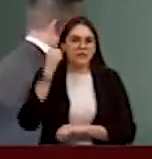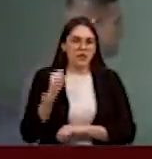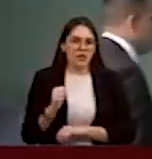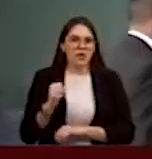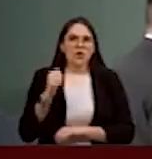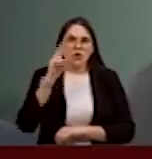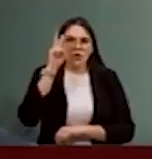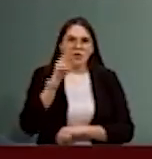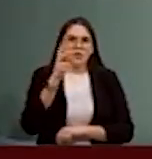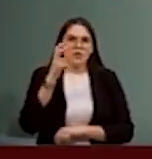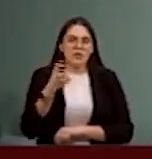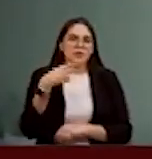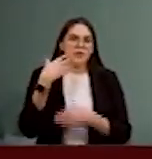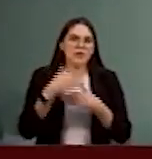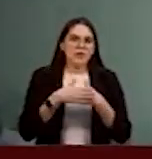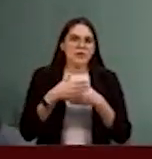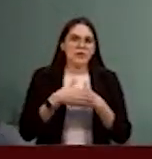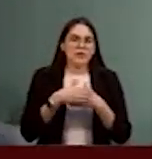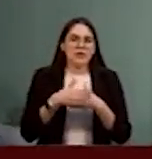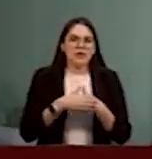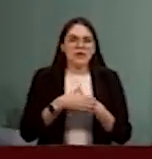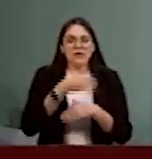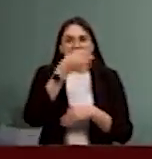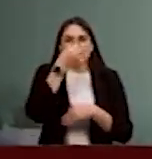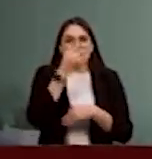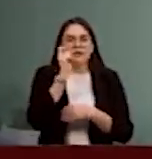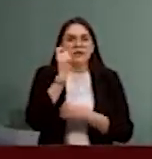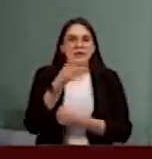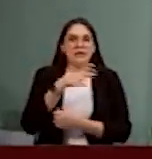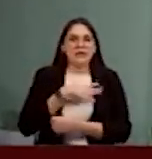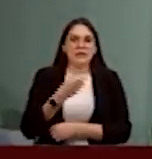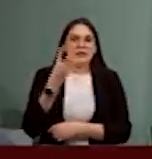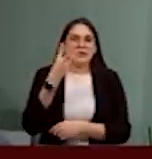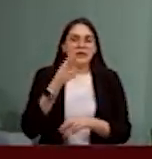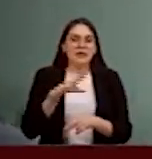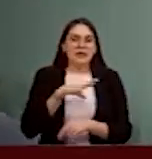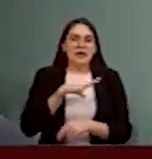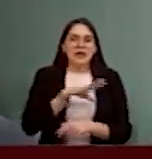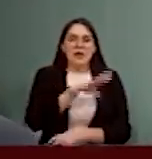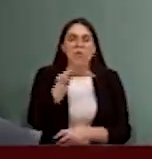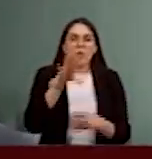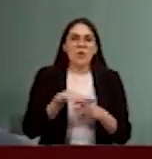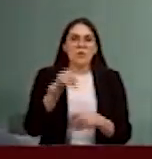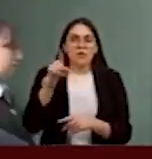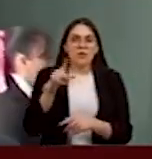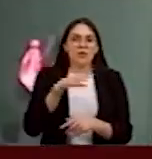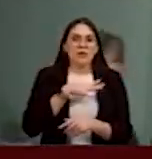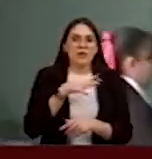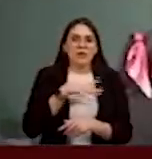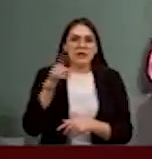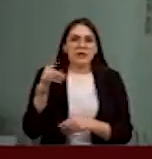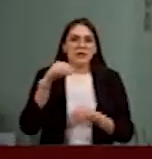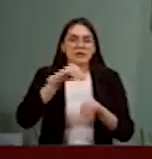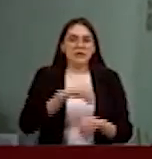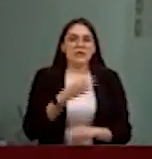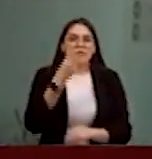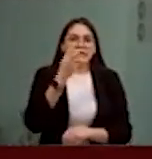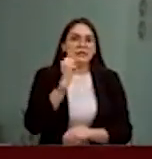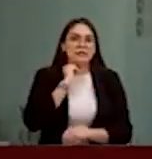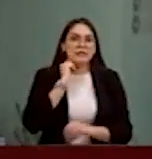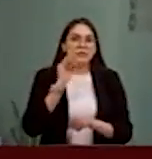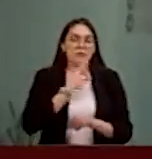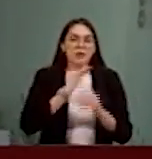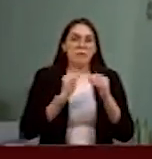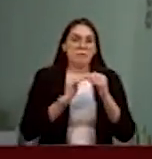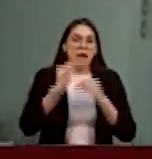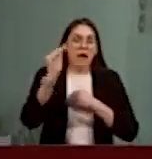bastante interesante a tres senadores de tener la mayoría calificado, el partido que está en el poder. Entonces vamos a hacer